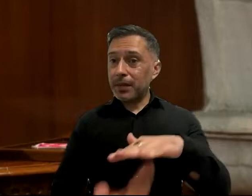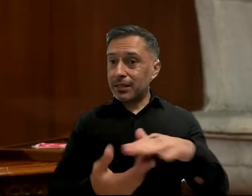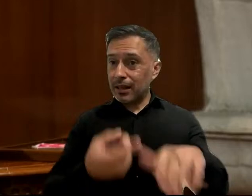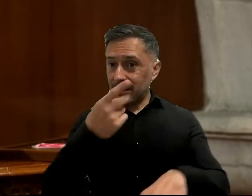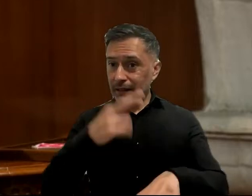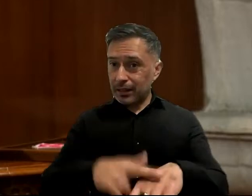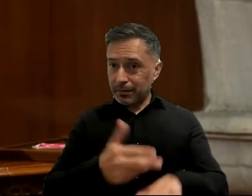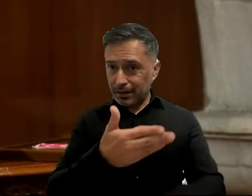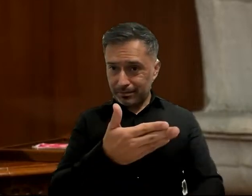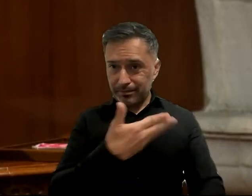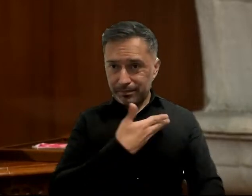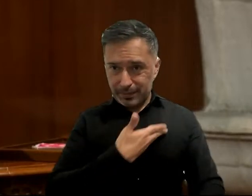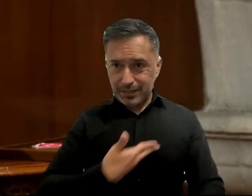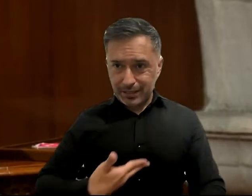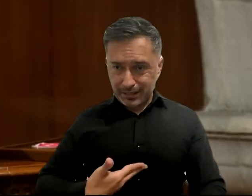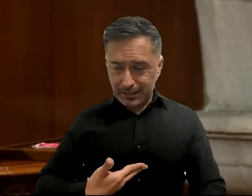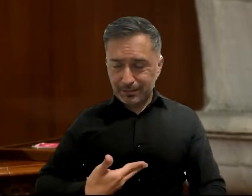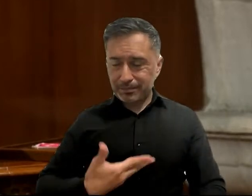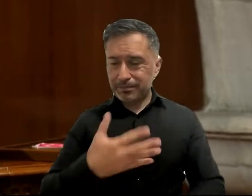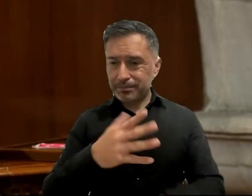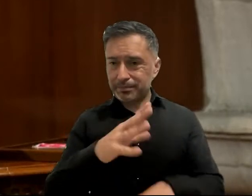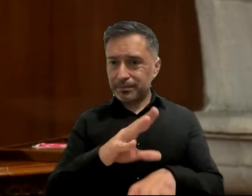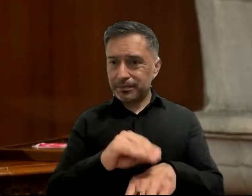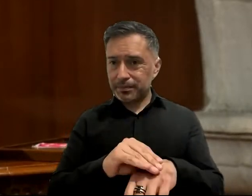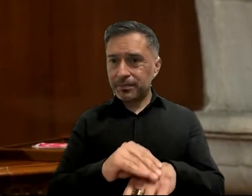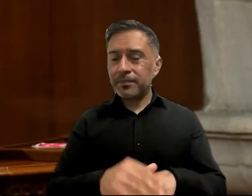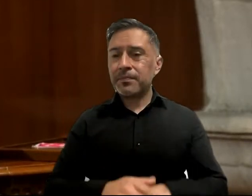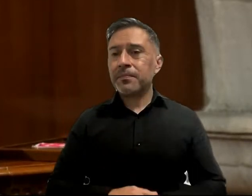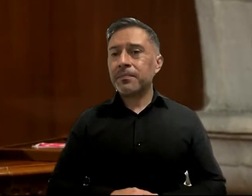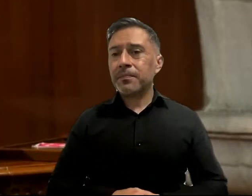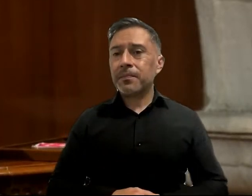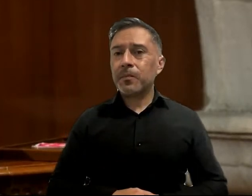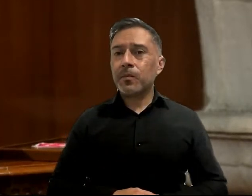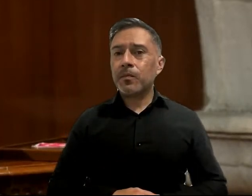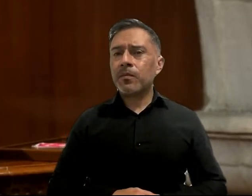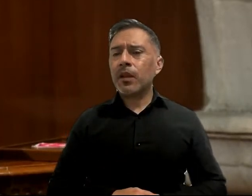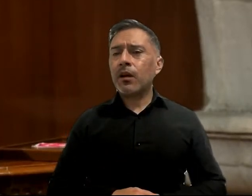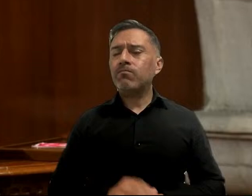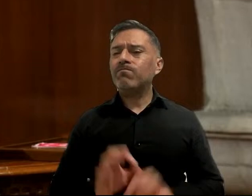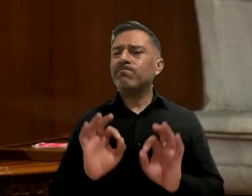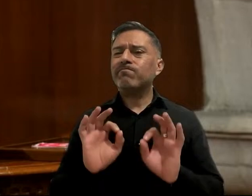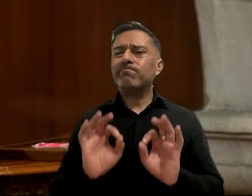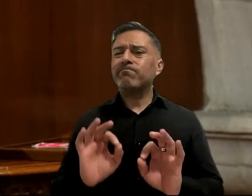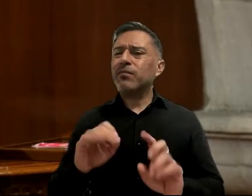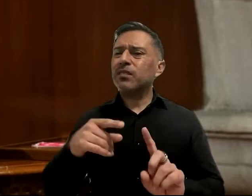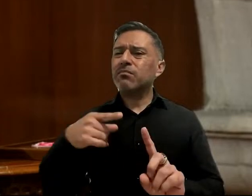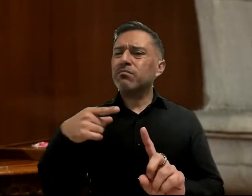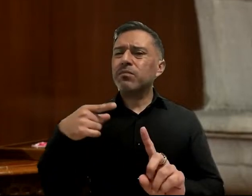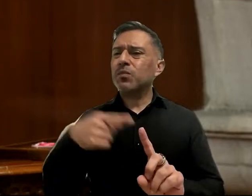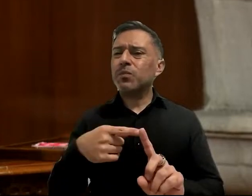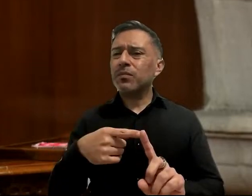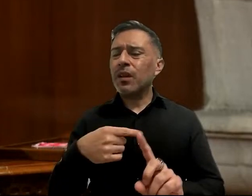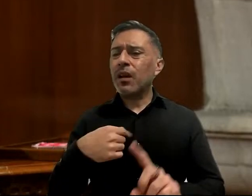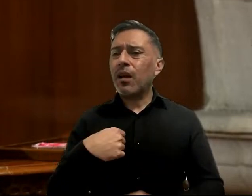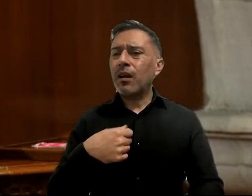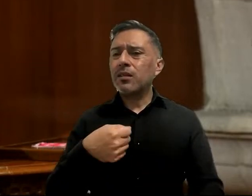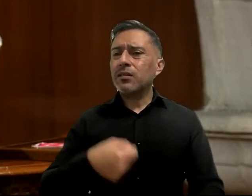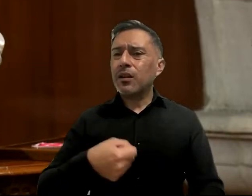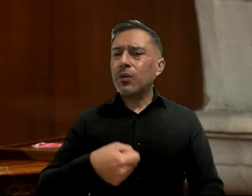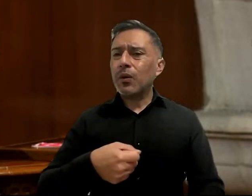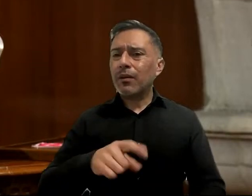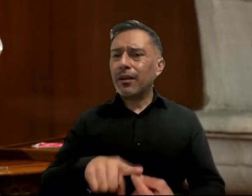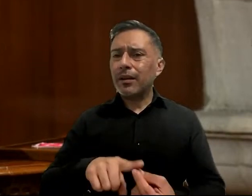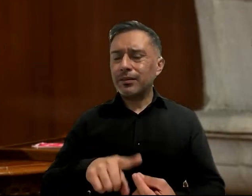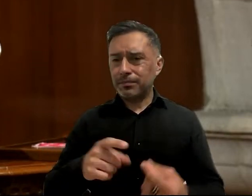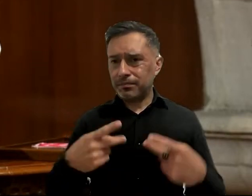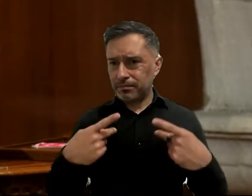directiva, saludo de manera especial a nuestros